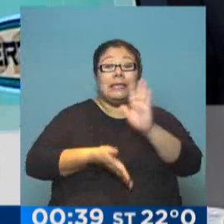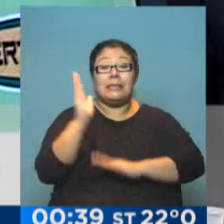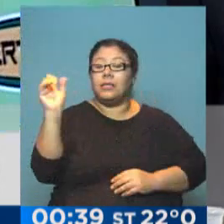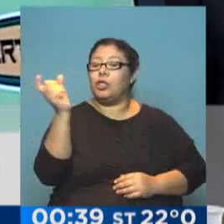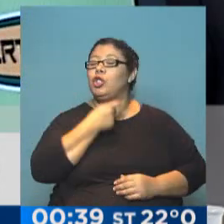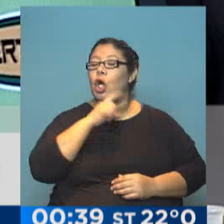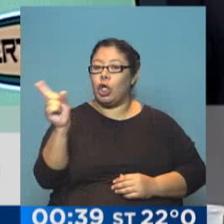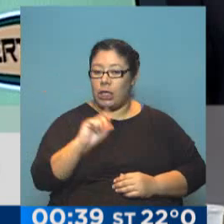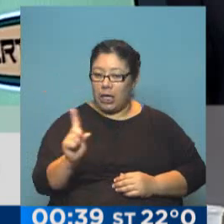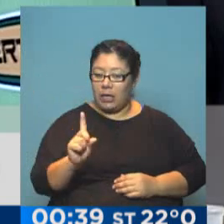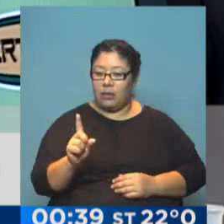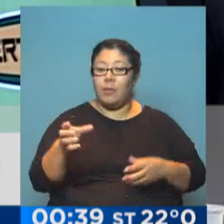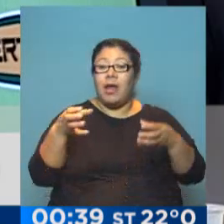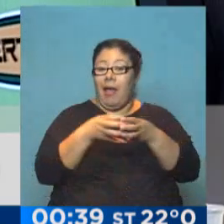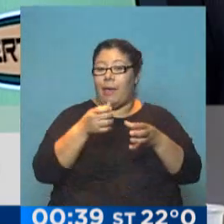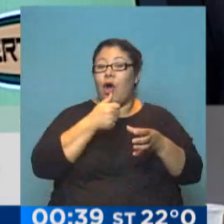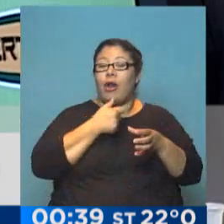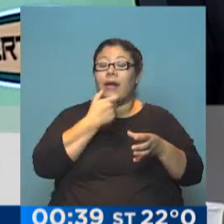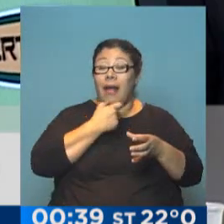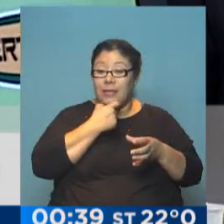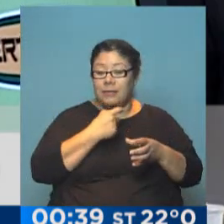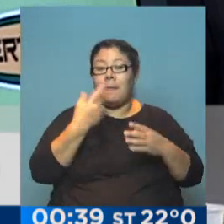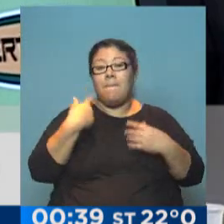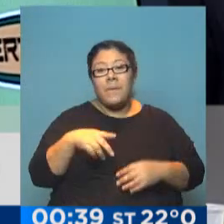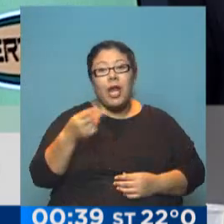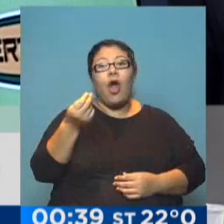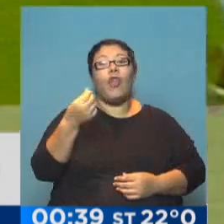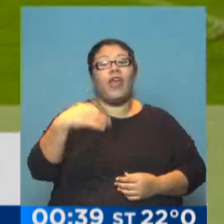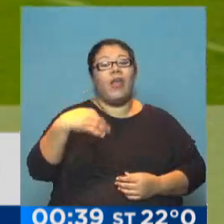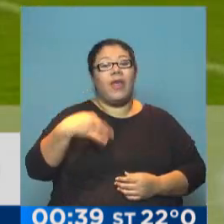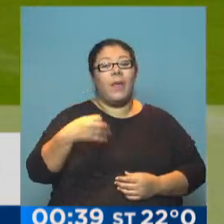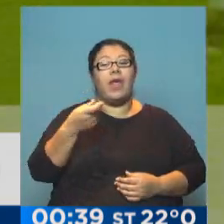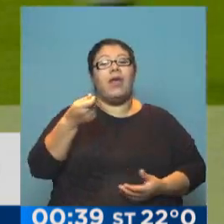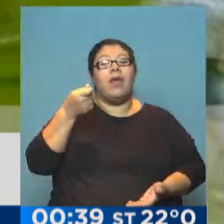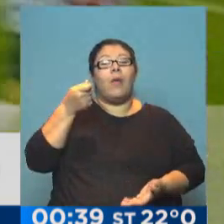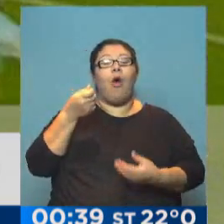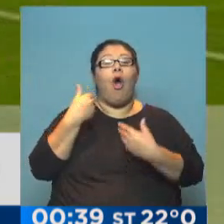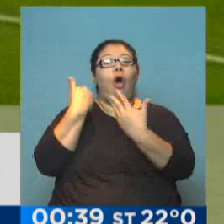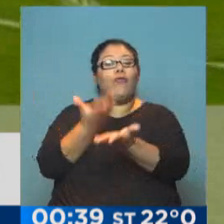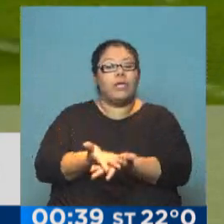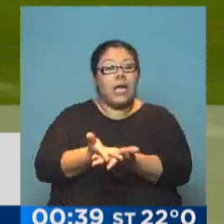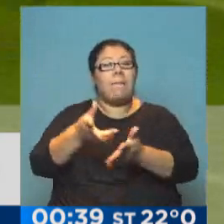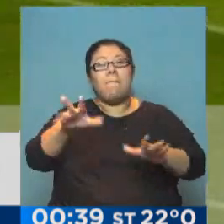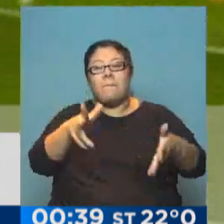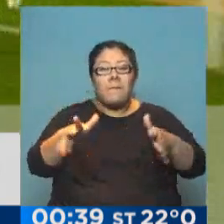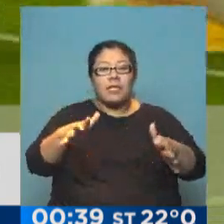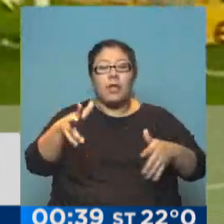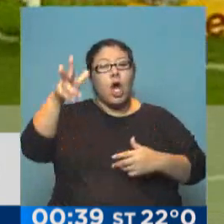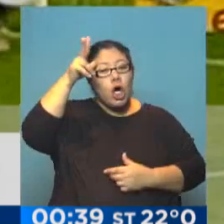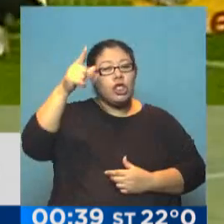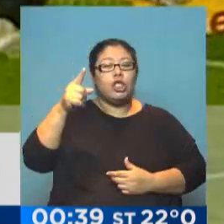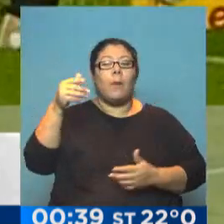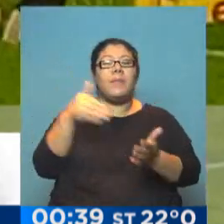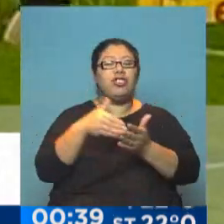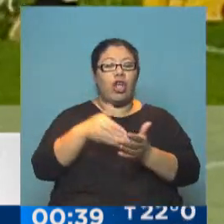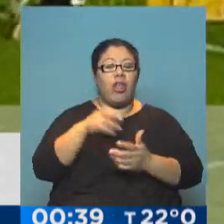fuera? Lo cierto es que tiene que llegar una oferta millonaria para que termine yéndose. Se habla de cerca de 8 millones de dólares. Hay algunos equipos del extranjero que lo